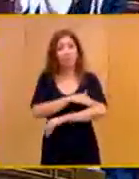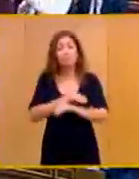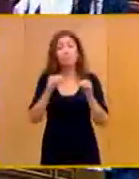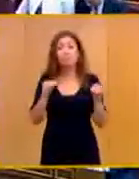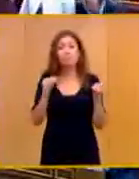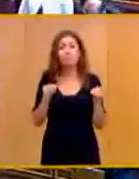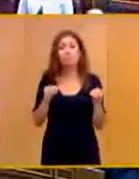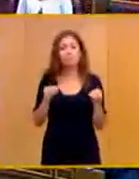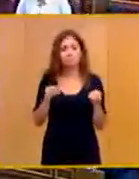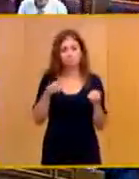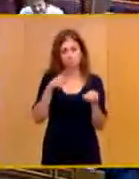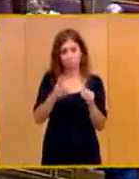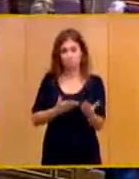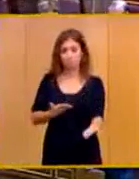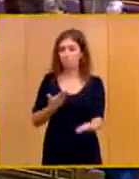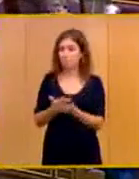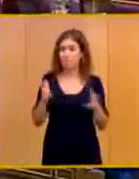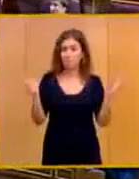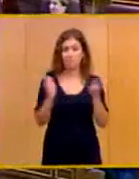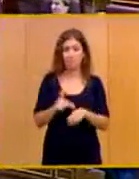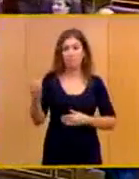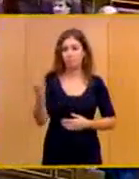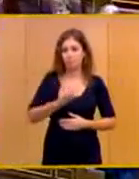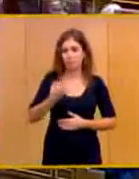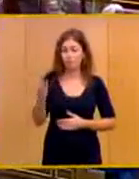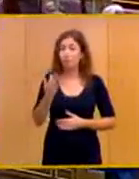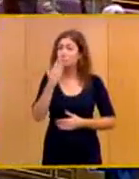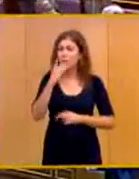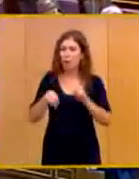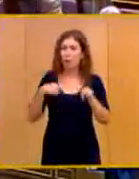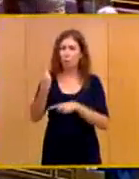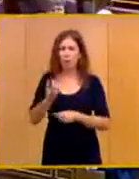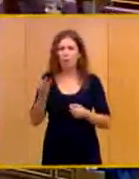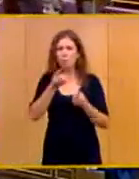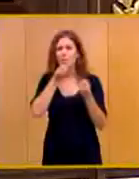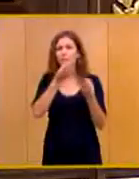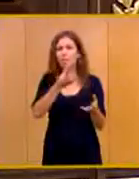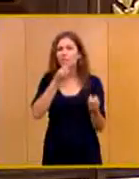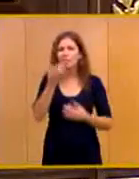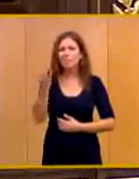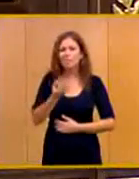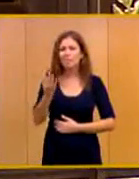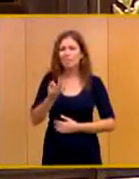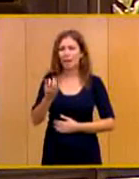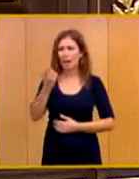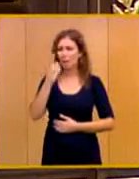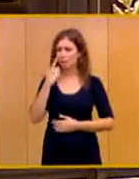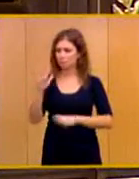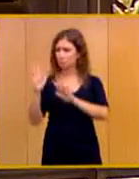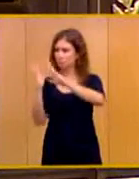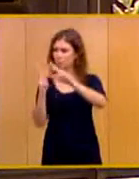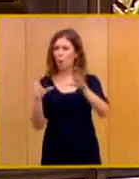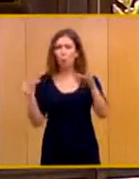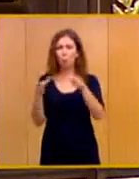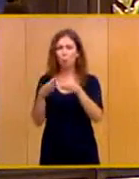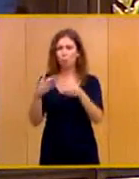hacer una moción de censura, señor Rajoy, supone que además luego hay que contar los grupos que te apoyan. Y claro,